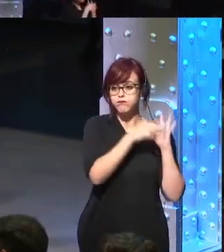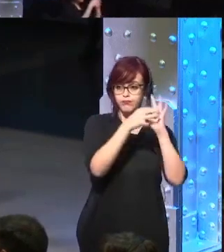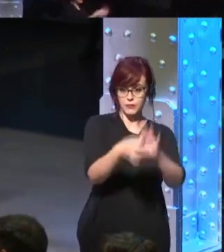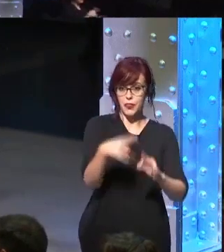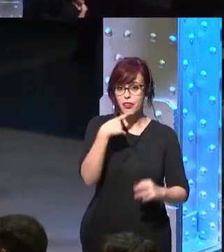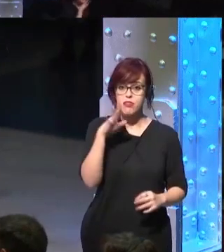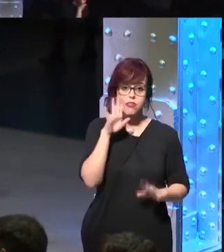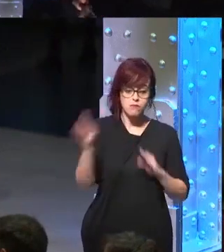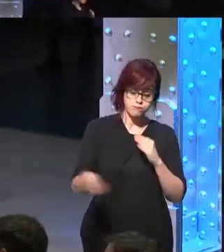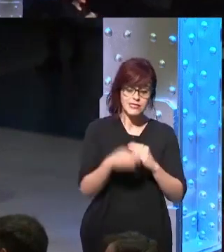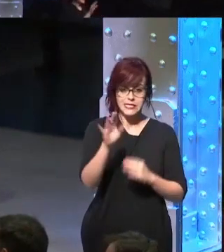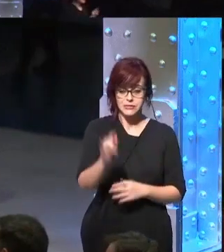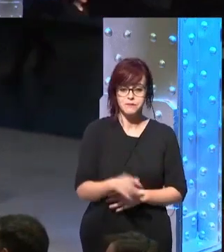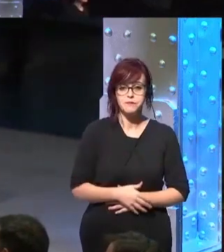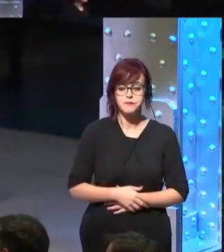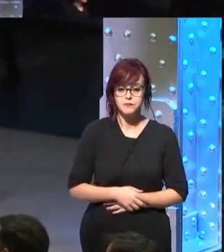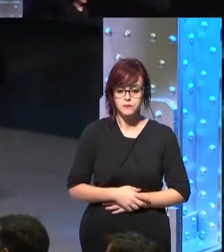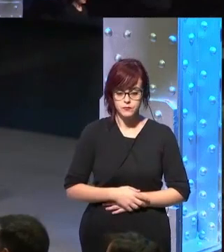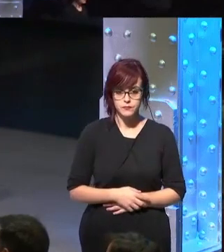decía.